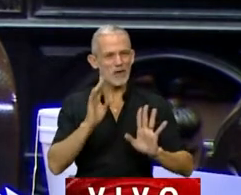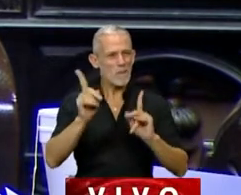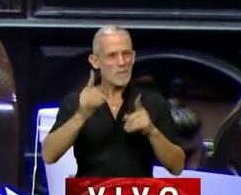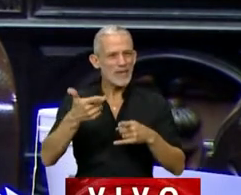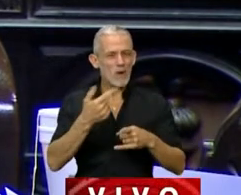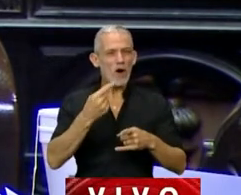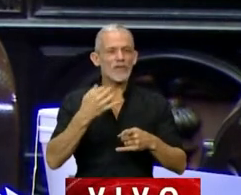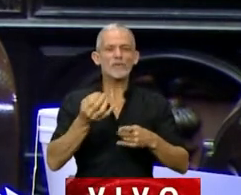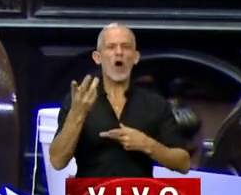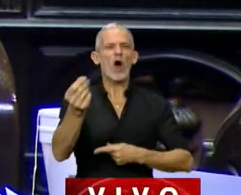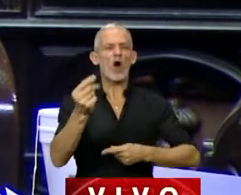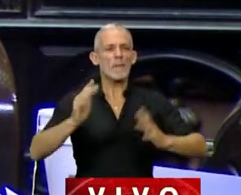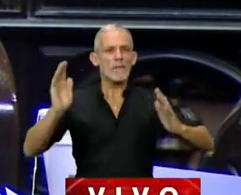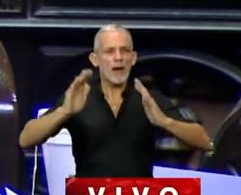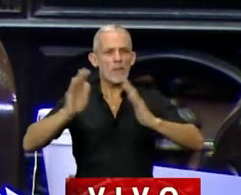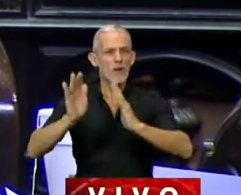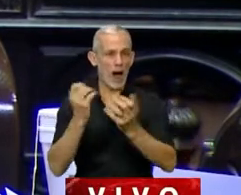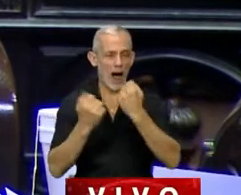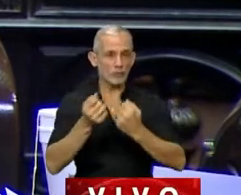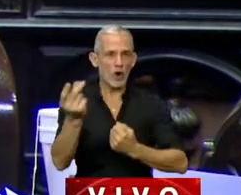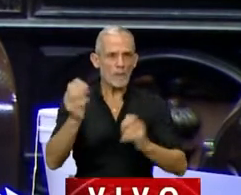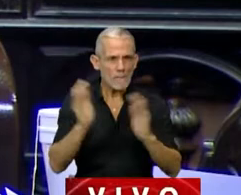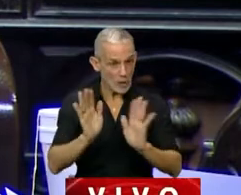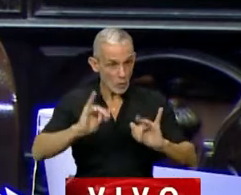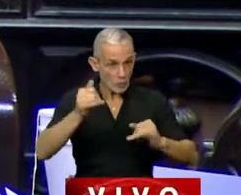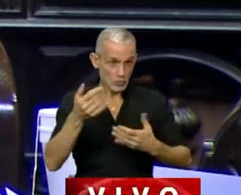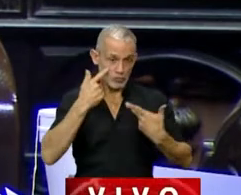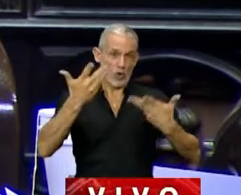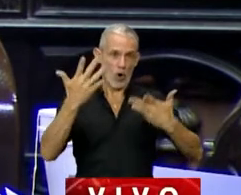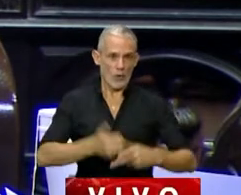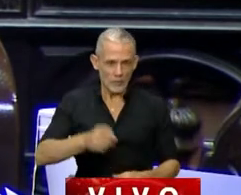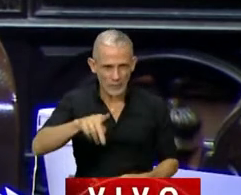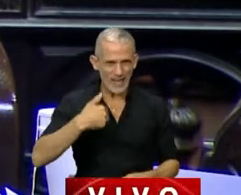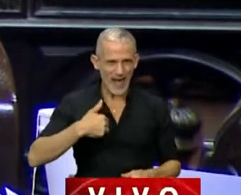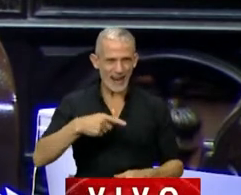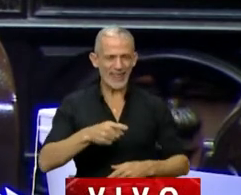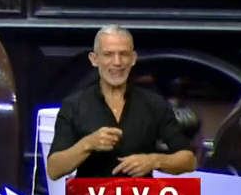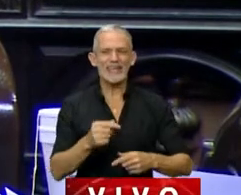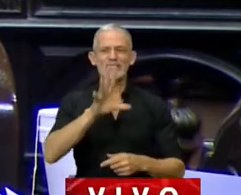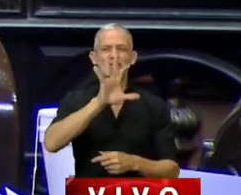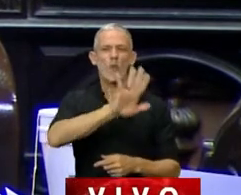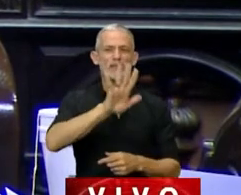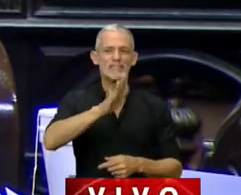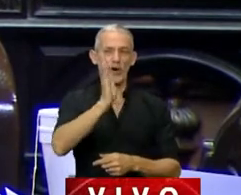esto de que se compran cada vez menos autos. Por supuesto, si en la Argentina el